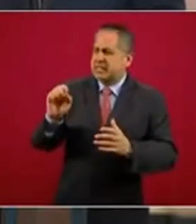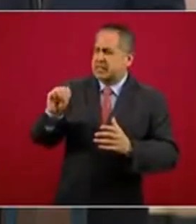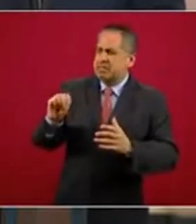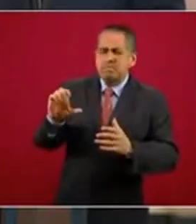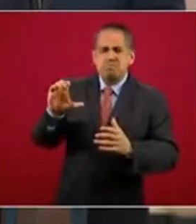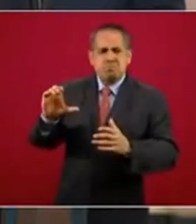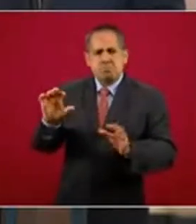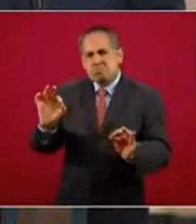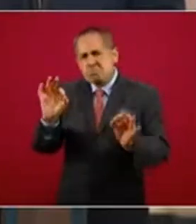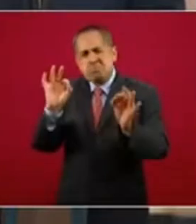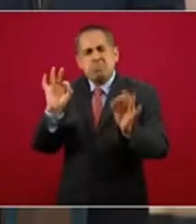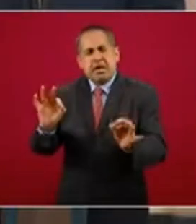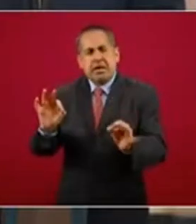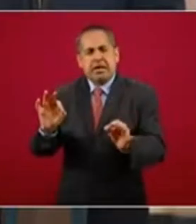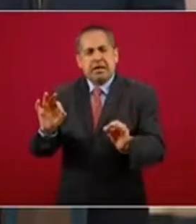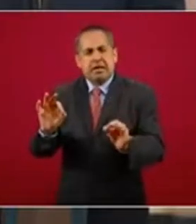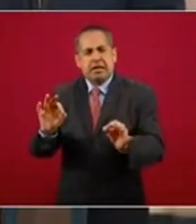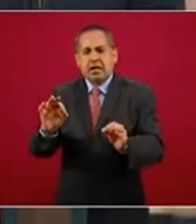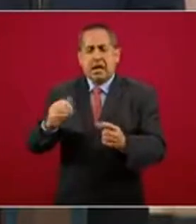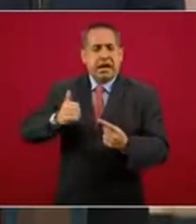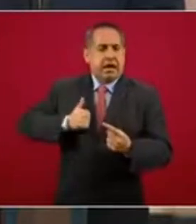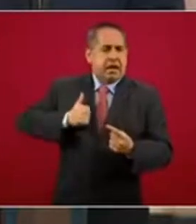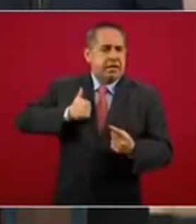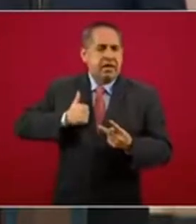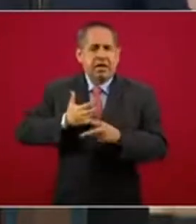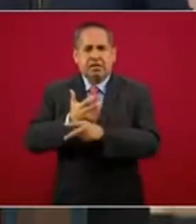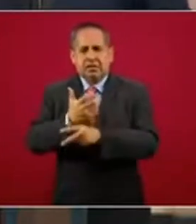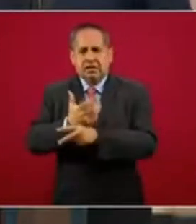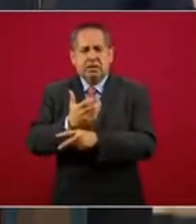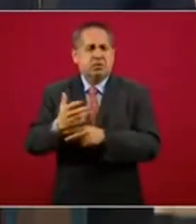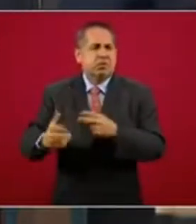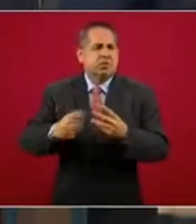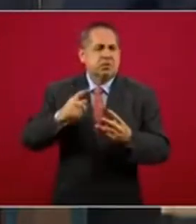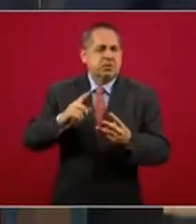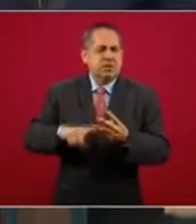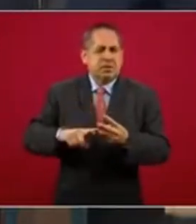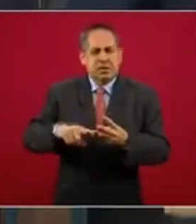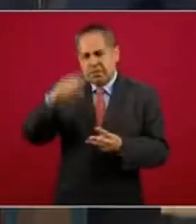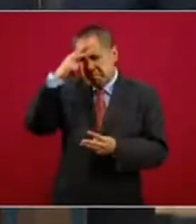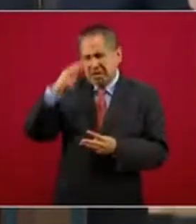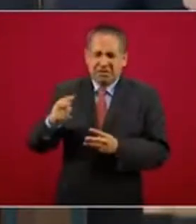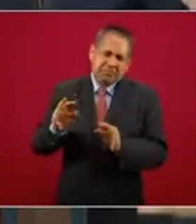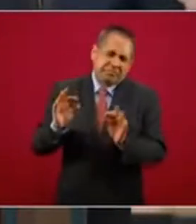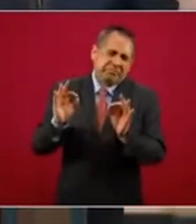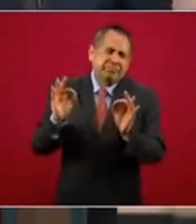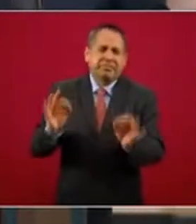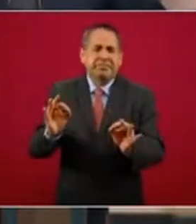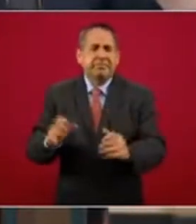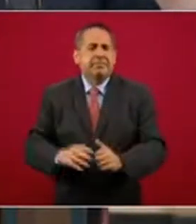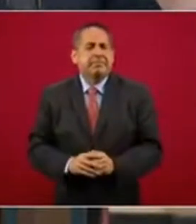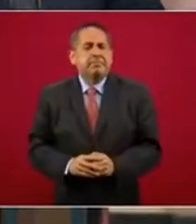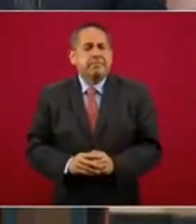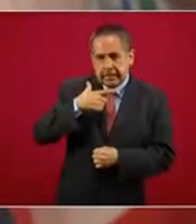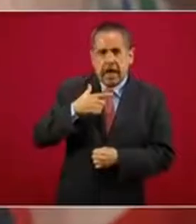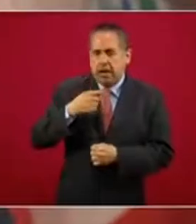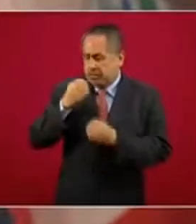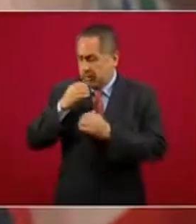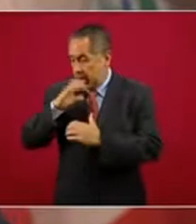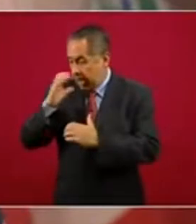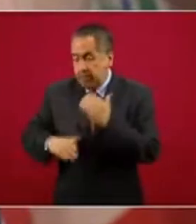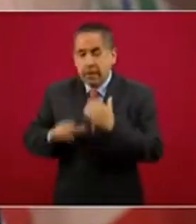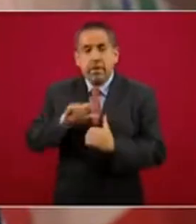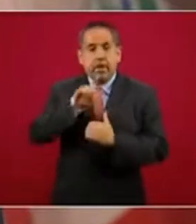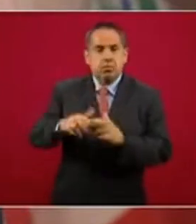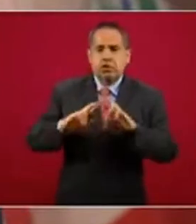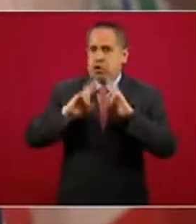Todos son capitanes y mandan a sus soldados. Si nos fallas, te mueres. Tú